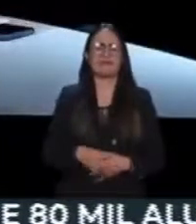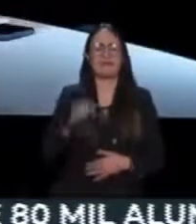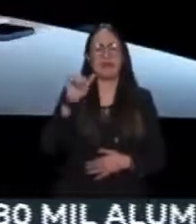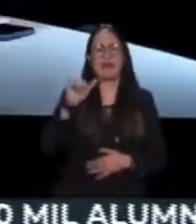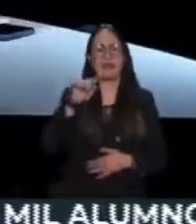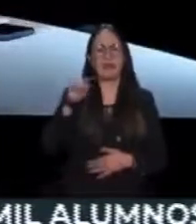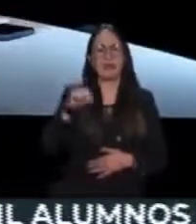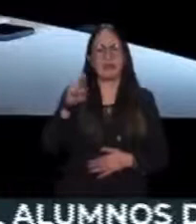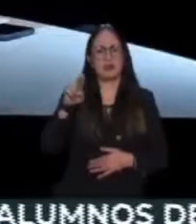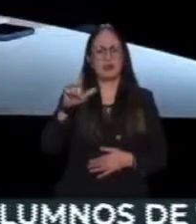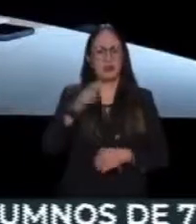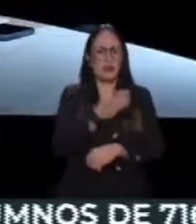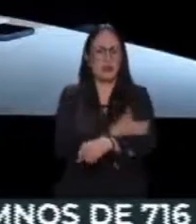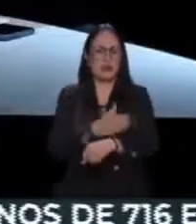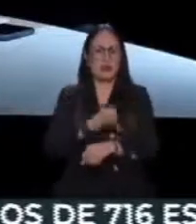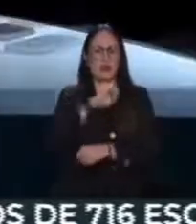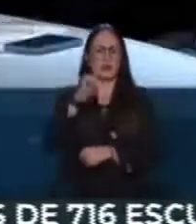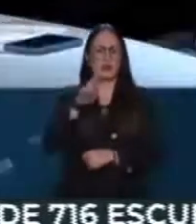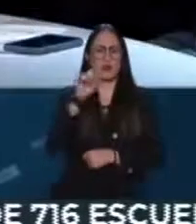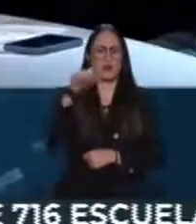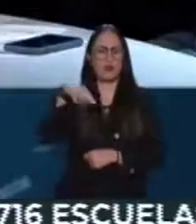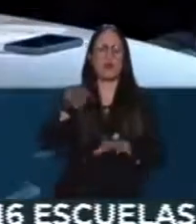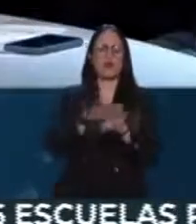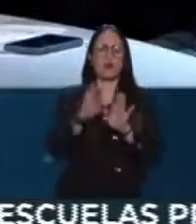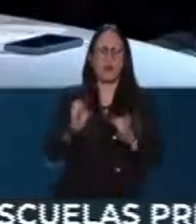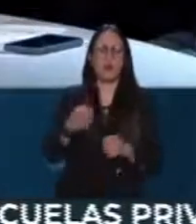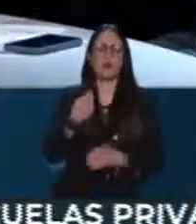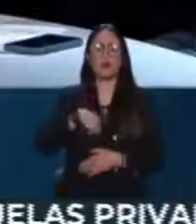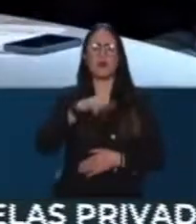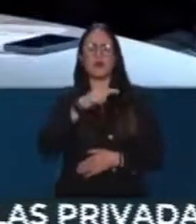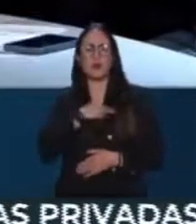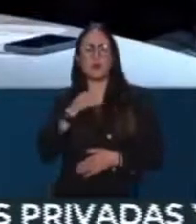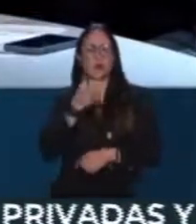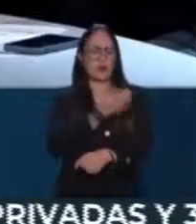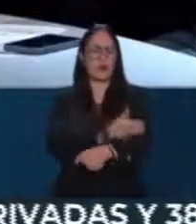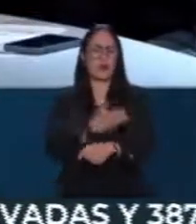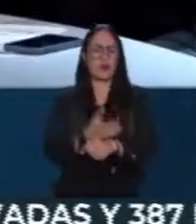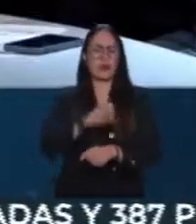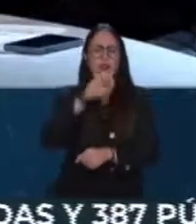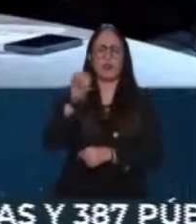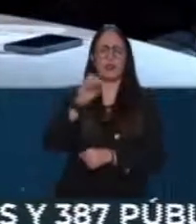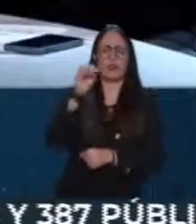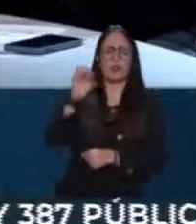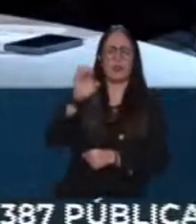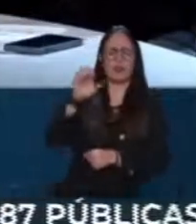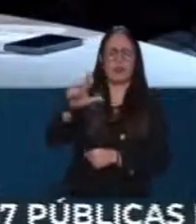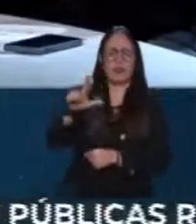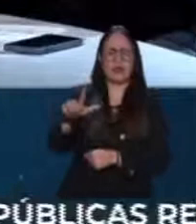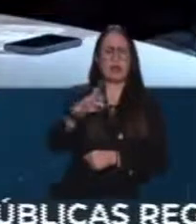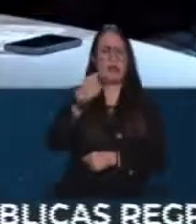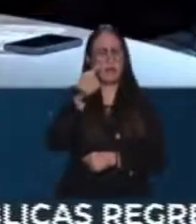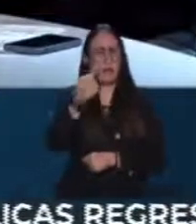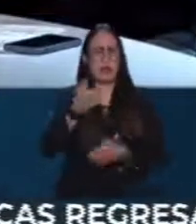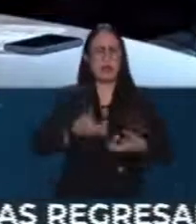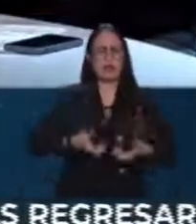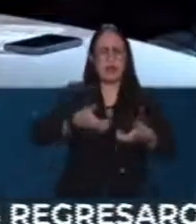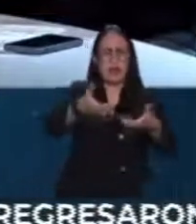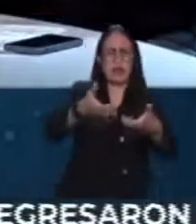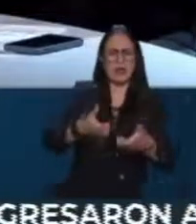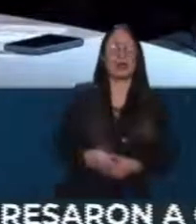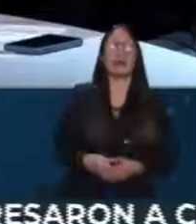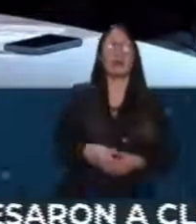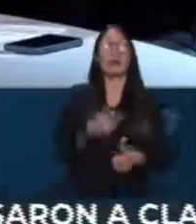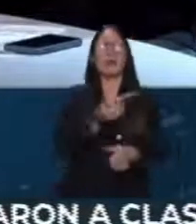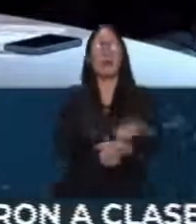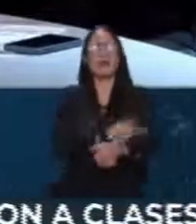Alzaga, compañeros, Juan Becerra, ¿cómo están? Pues nosotros estuvimos con nuestro compañero Joel Arias peinando las calles de la Gustavo Amadero, al